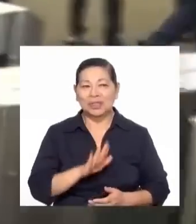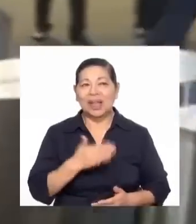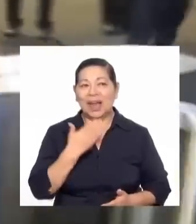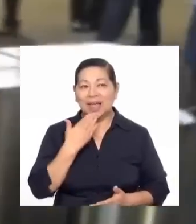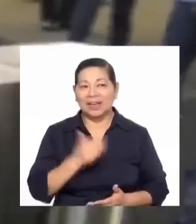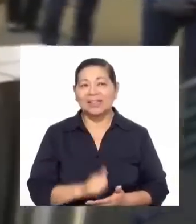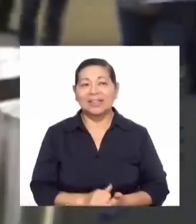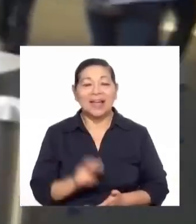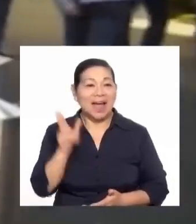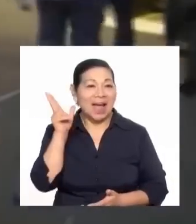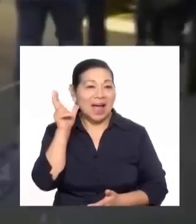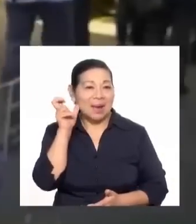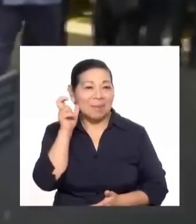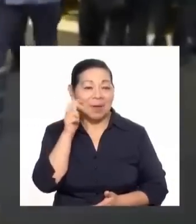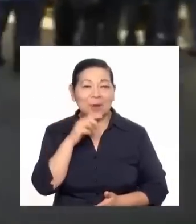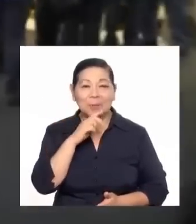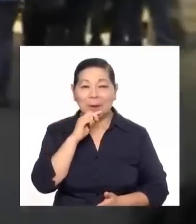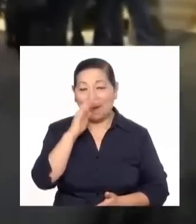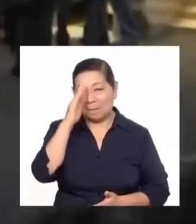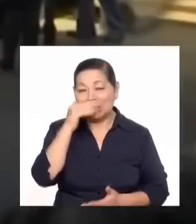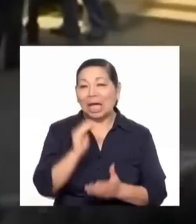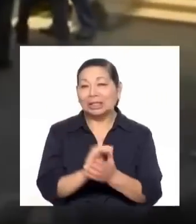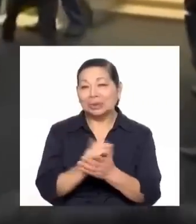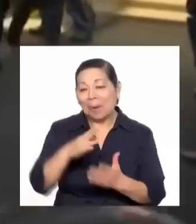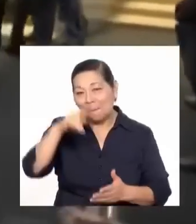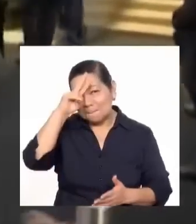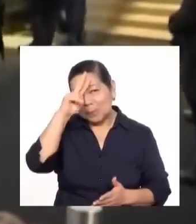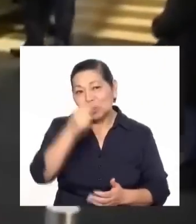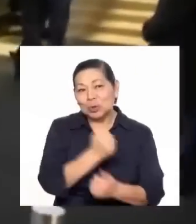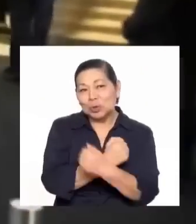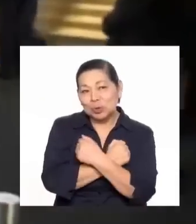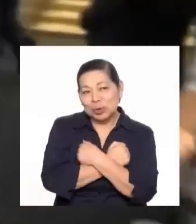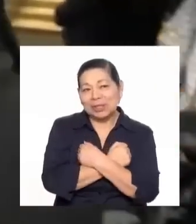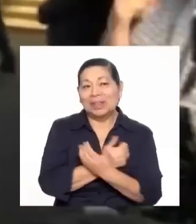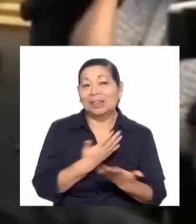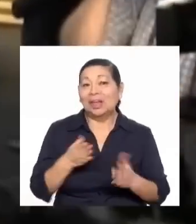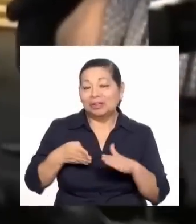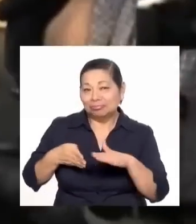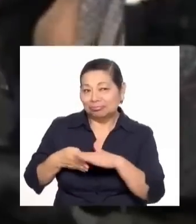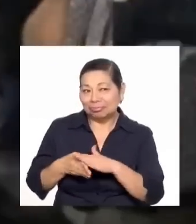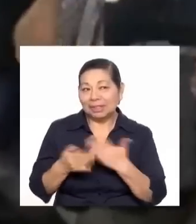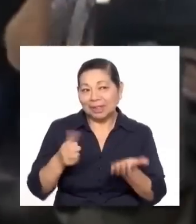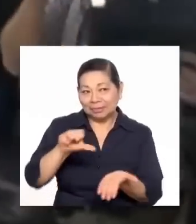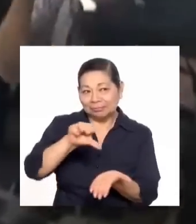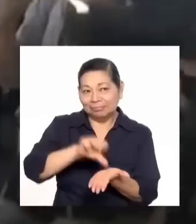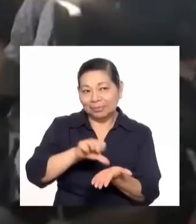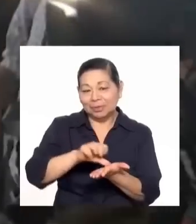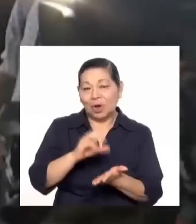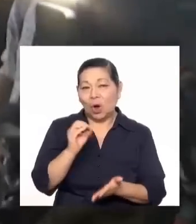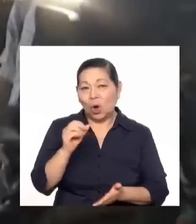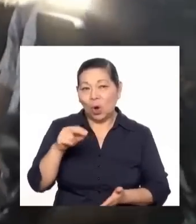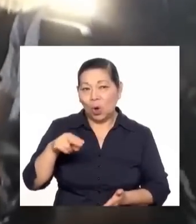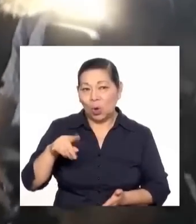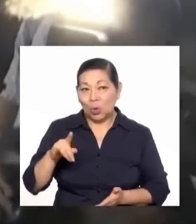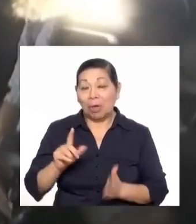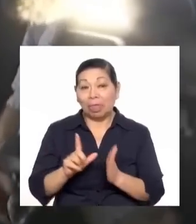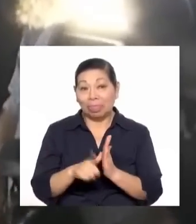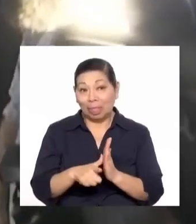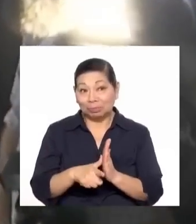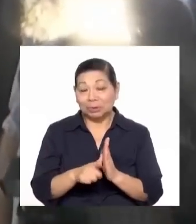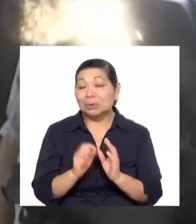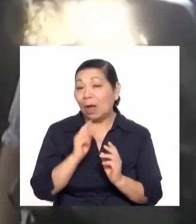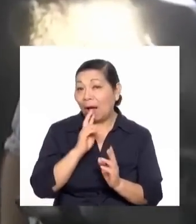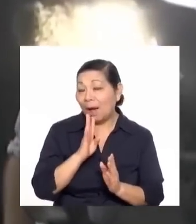Ahí escuchamos a la presidenta Dina Boluarte, saludos al Perú, y de esta manera hace su ingreso ya a la sede principal de la ONU, donde en los próximos minutos va a